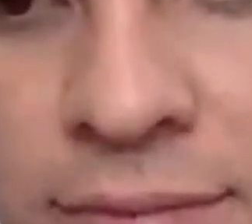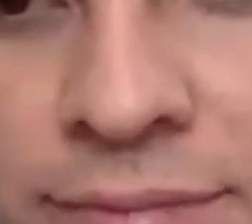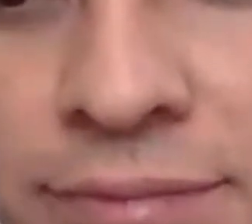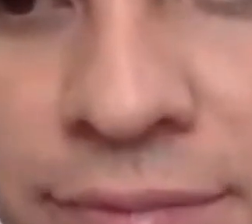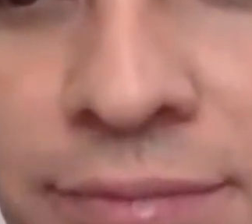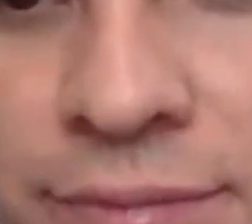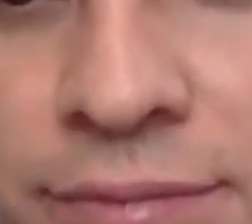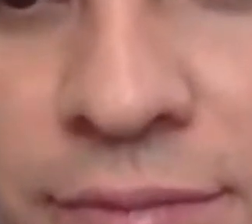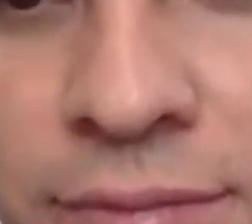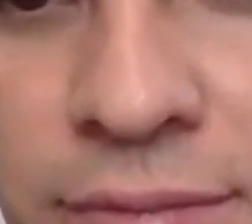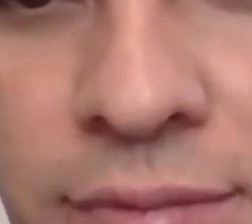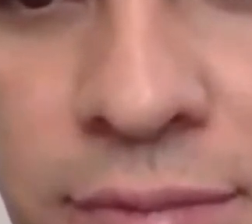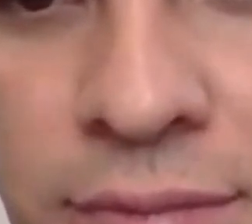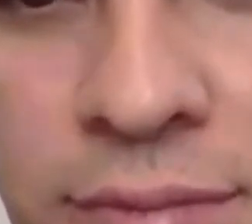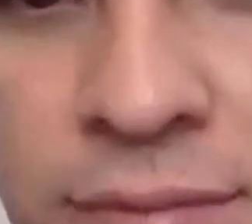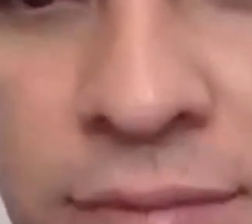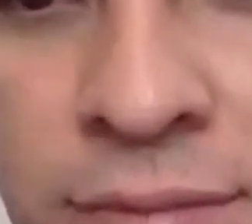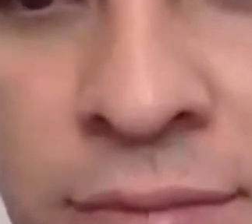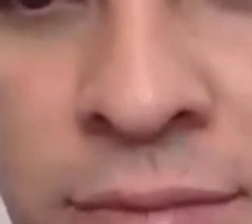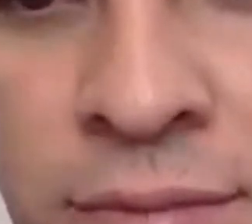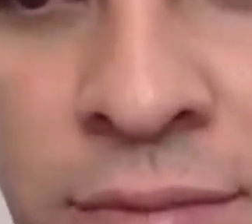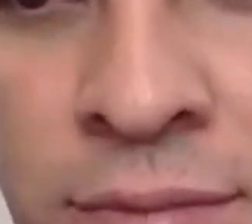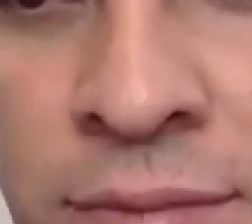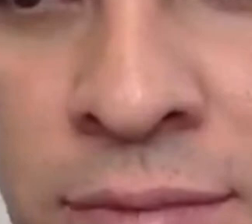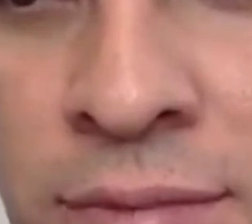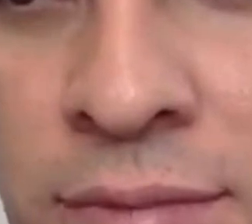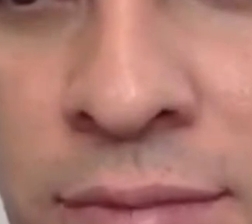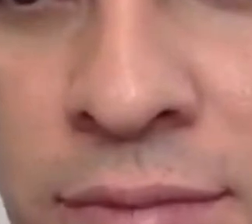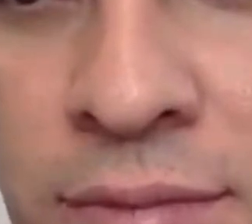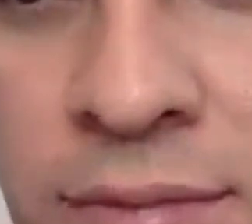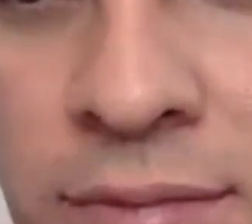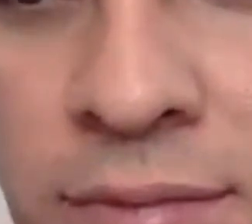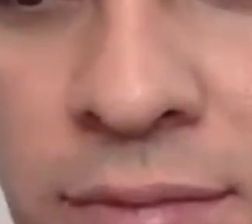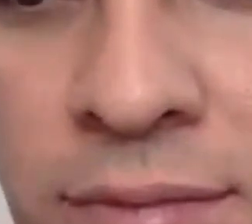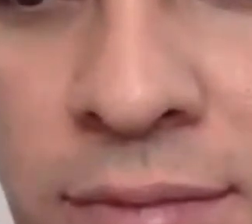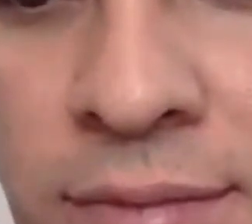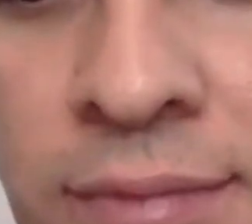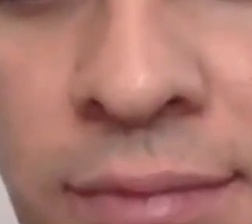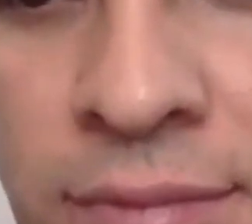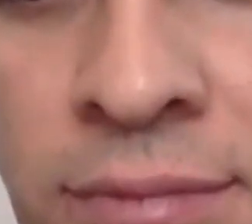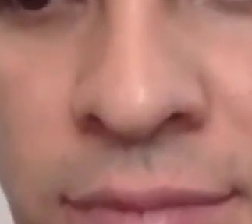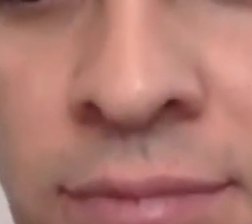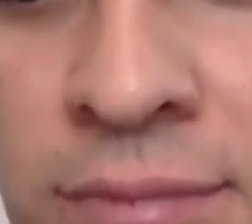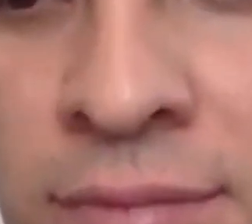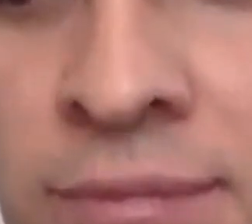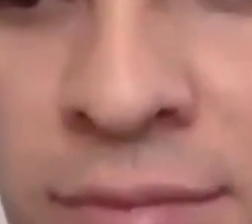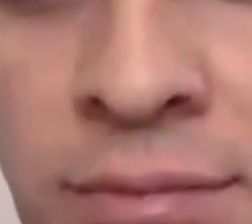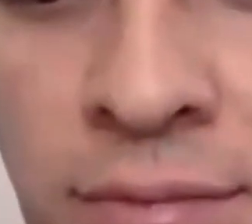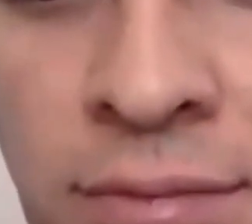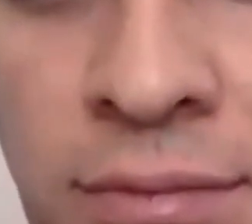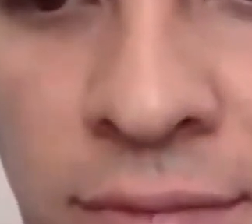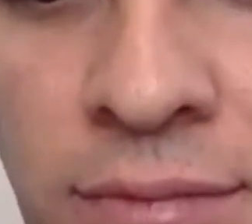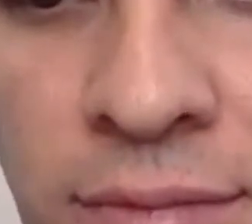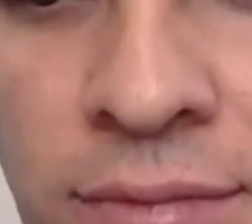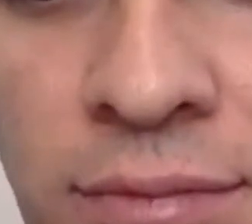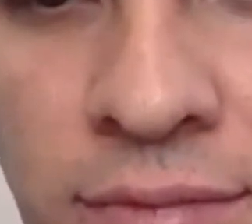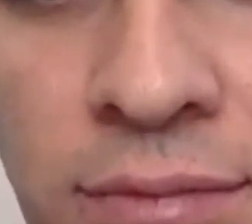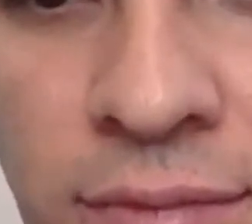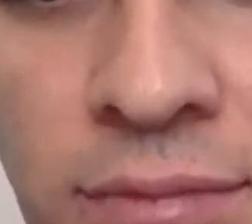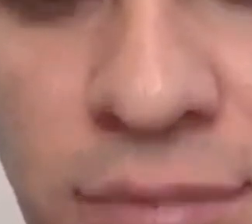la herramienta simplemente nos ayuda a organizar lo que nosotros establezcamos como criterios. Para los alumnos de